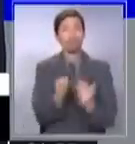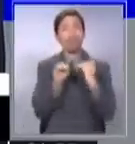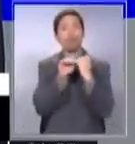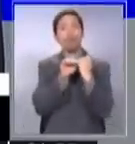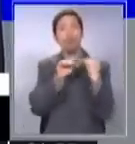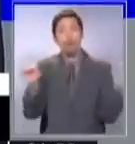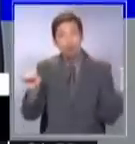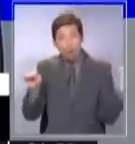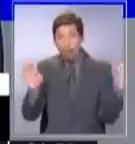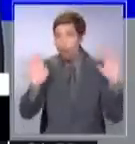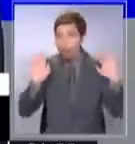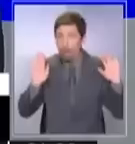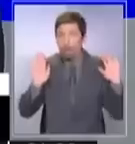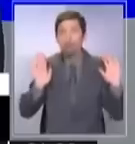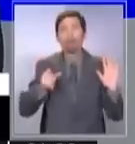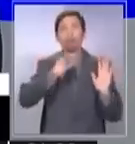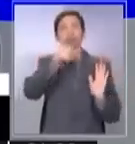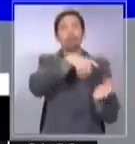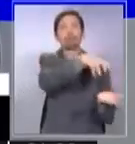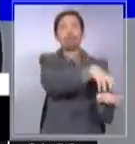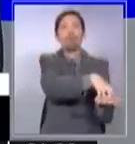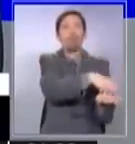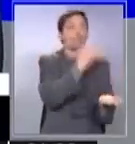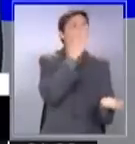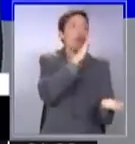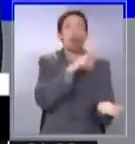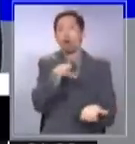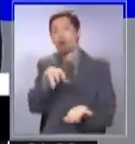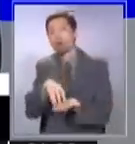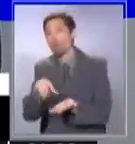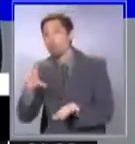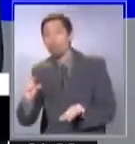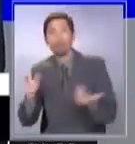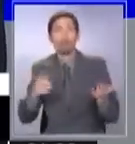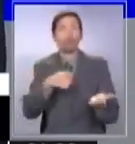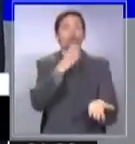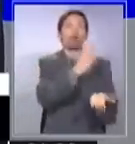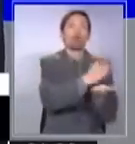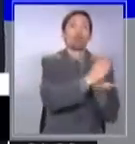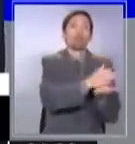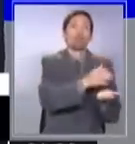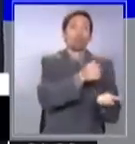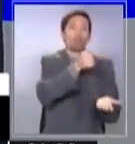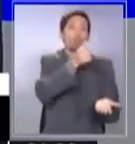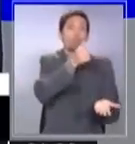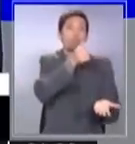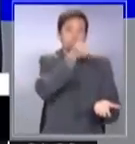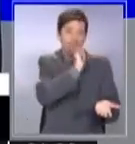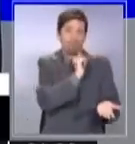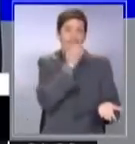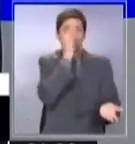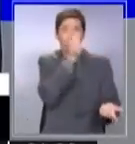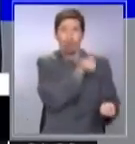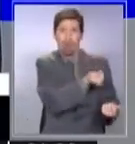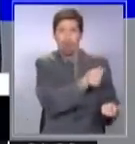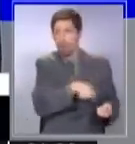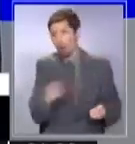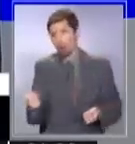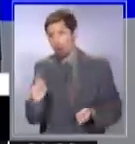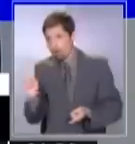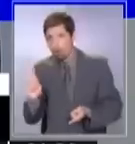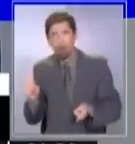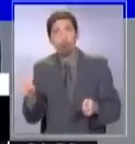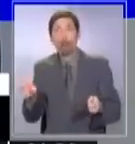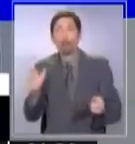niño que pueda nacer en una comuna mejor con un colegio privado de mejor calidad creemos que la educación pública tiene que